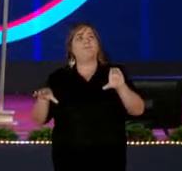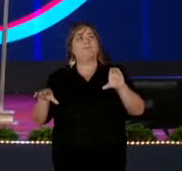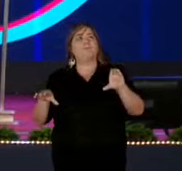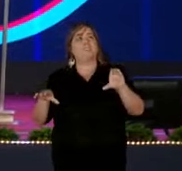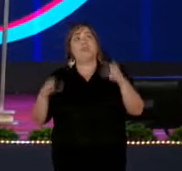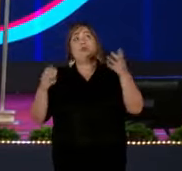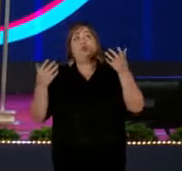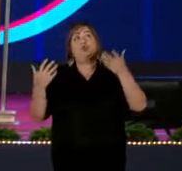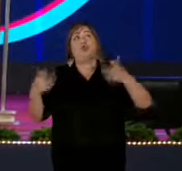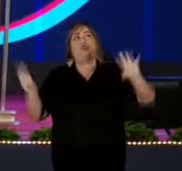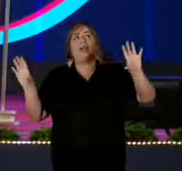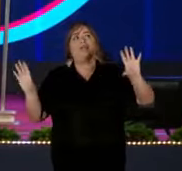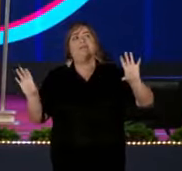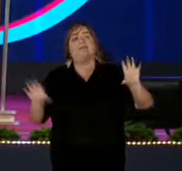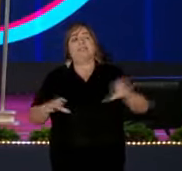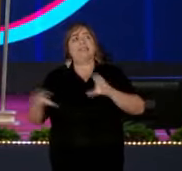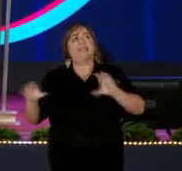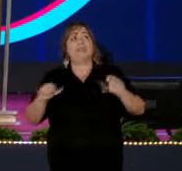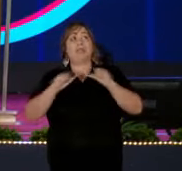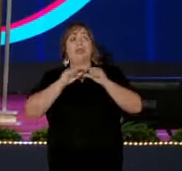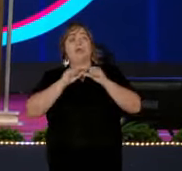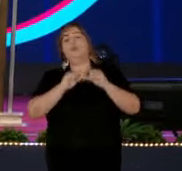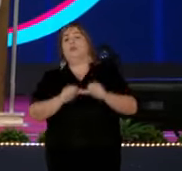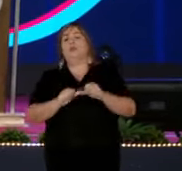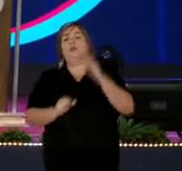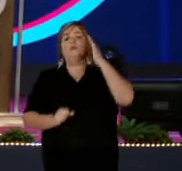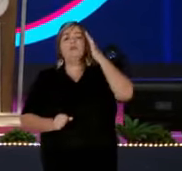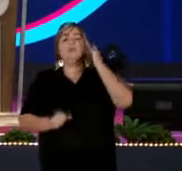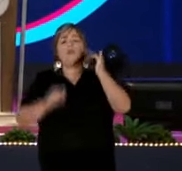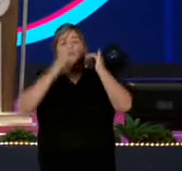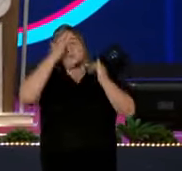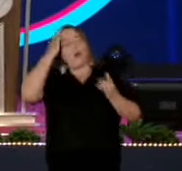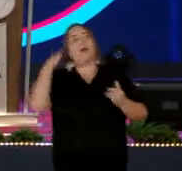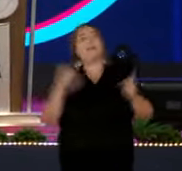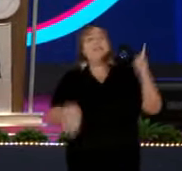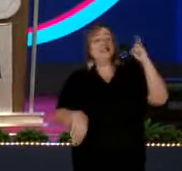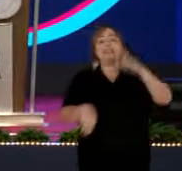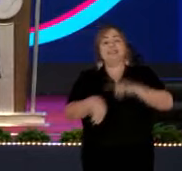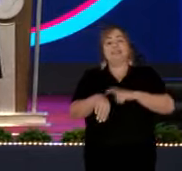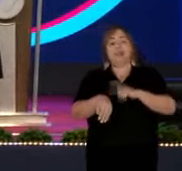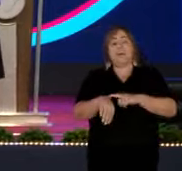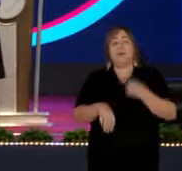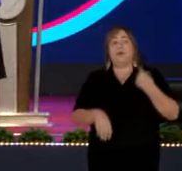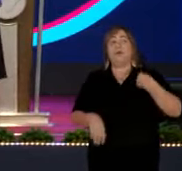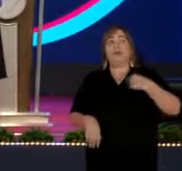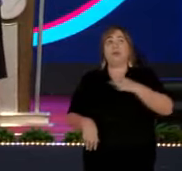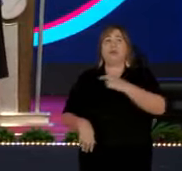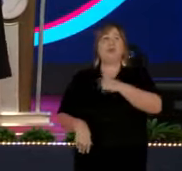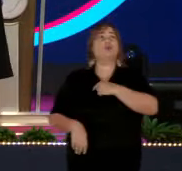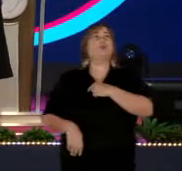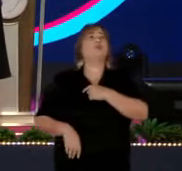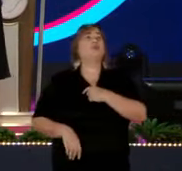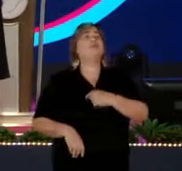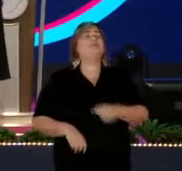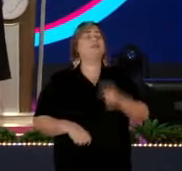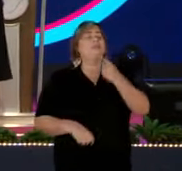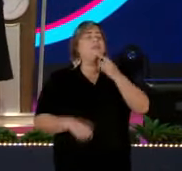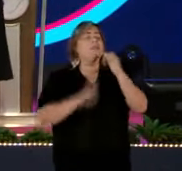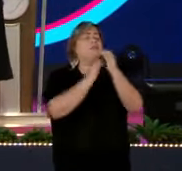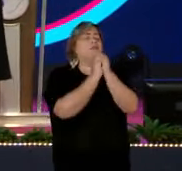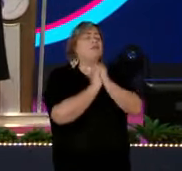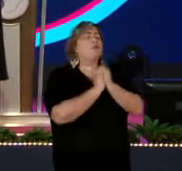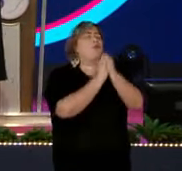por nosotros. Por eso, si hay un tiempo para nosotros mostrarle a Dios nuestra